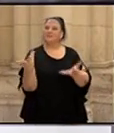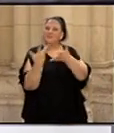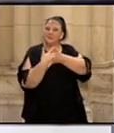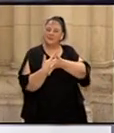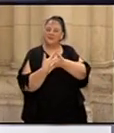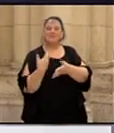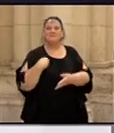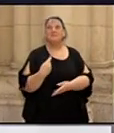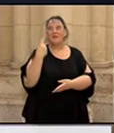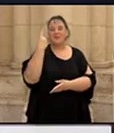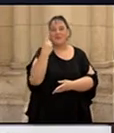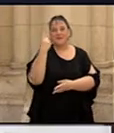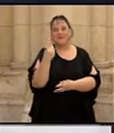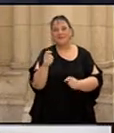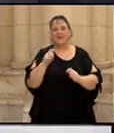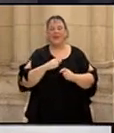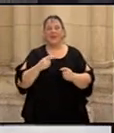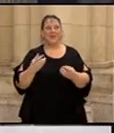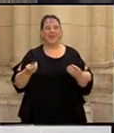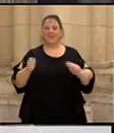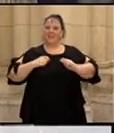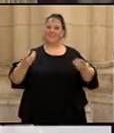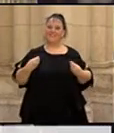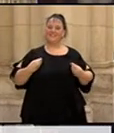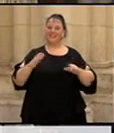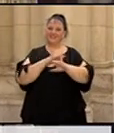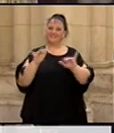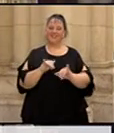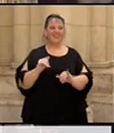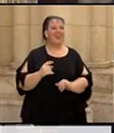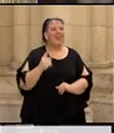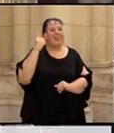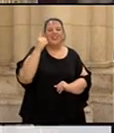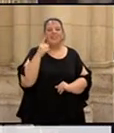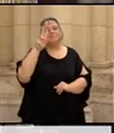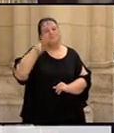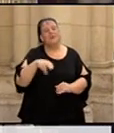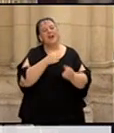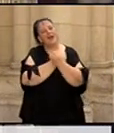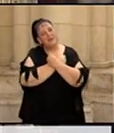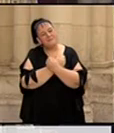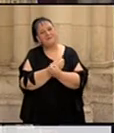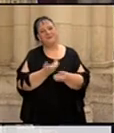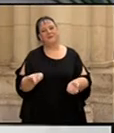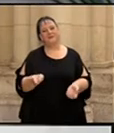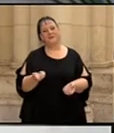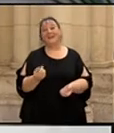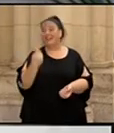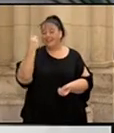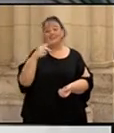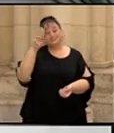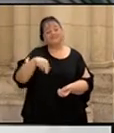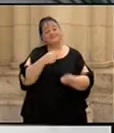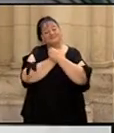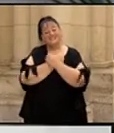ese Dios nos hace vivir en paz. Es un Dios del amor. Y este Dios del amor quiere